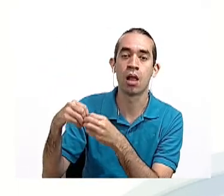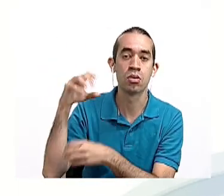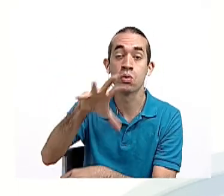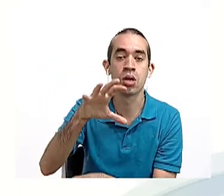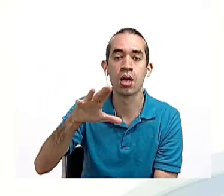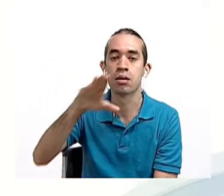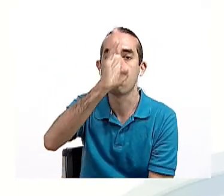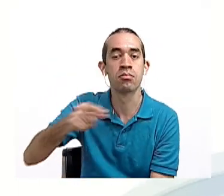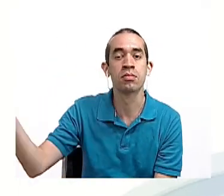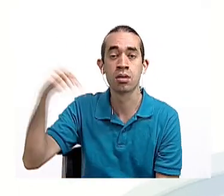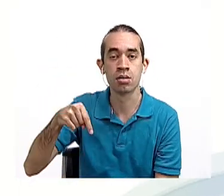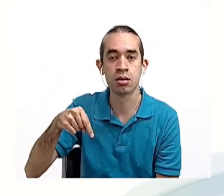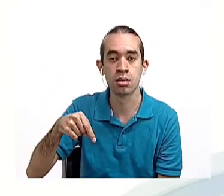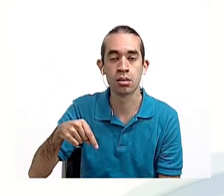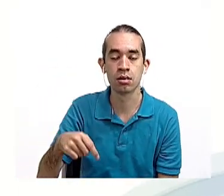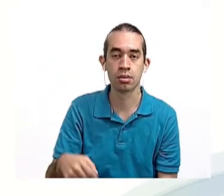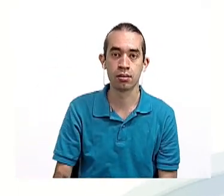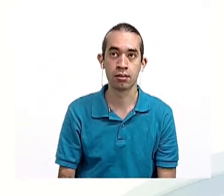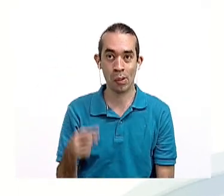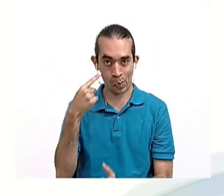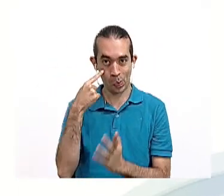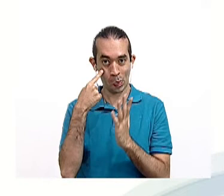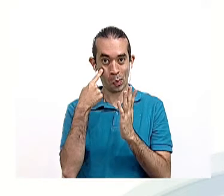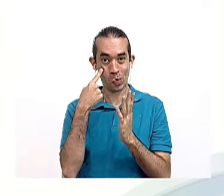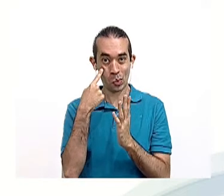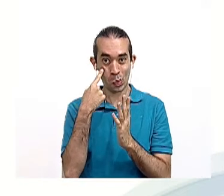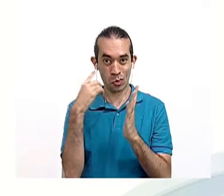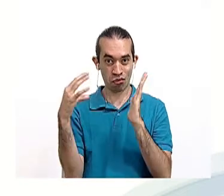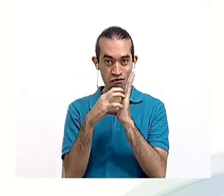este texto del escritor Mario Benedetti,